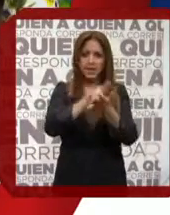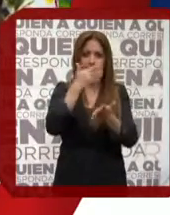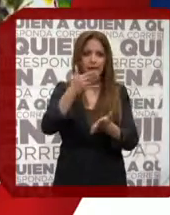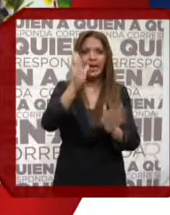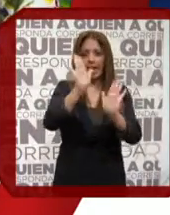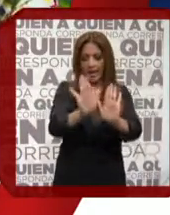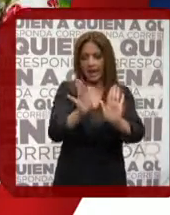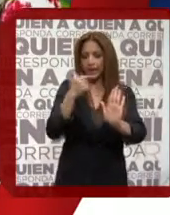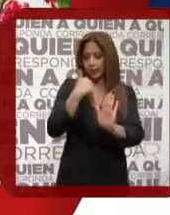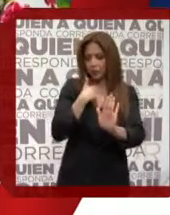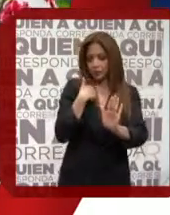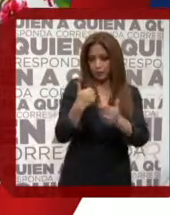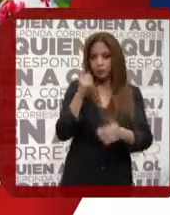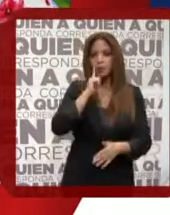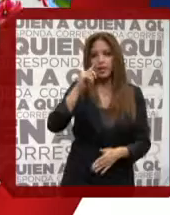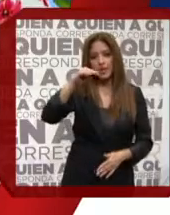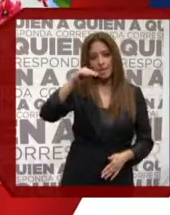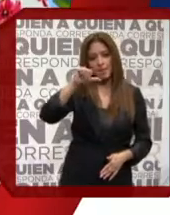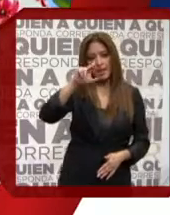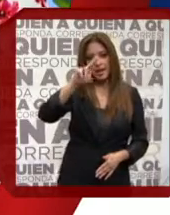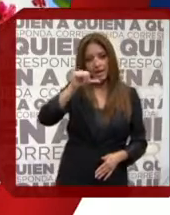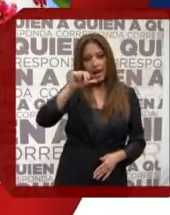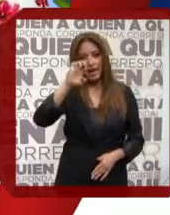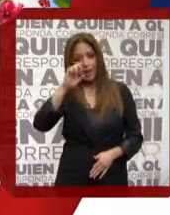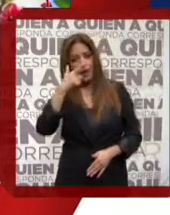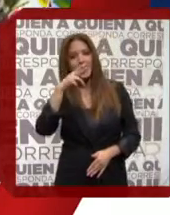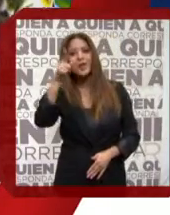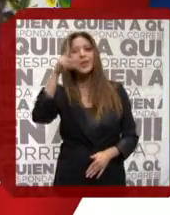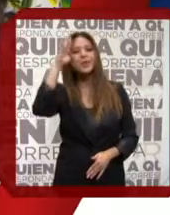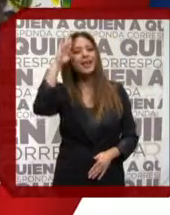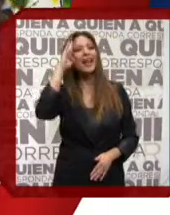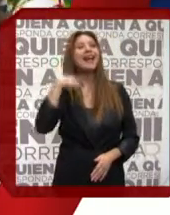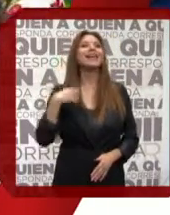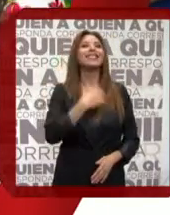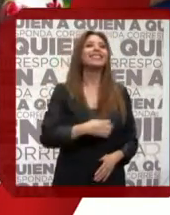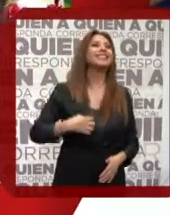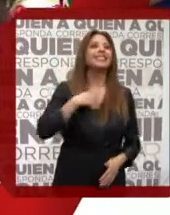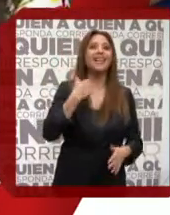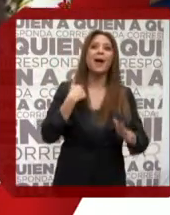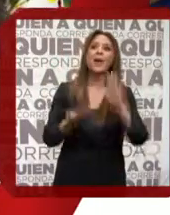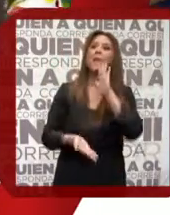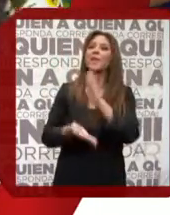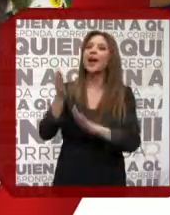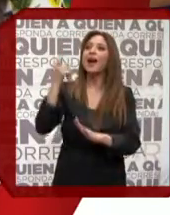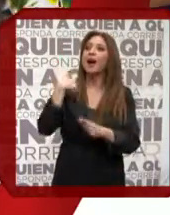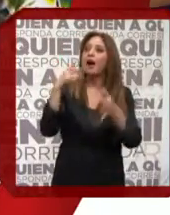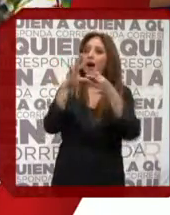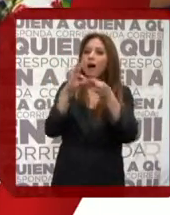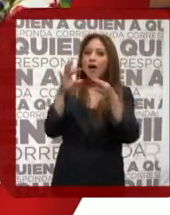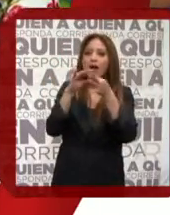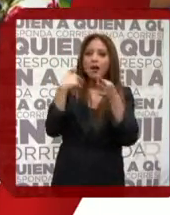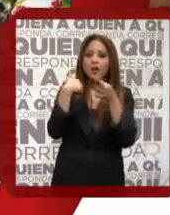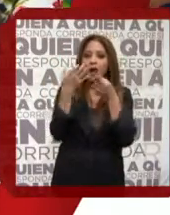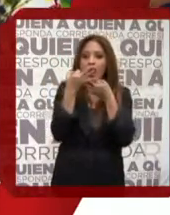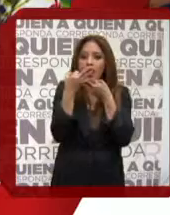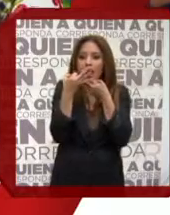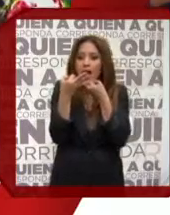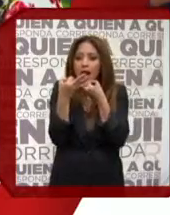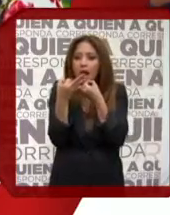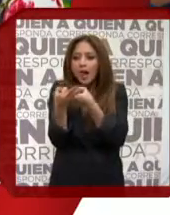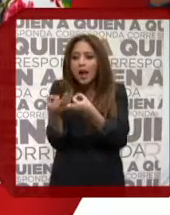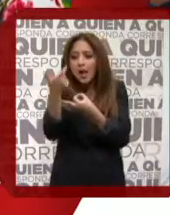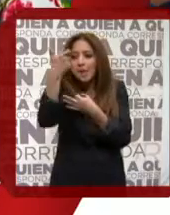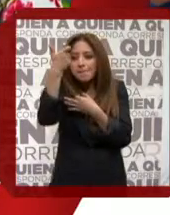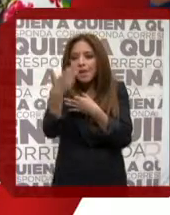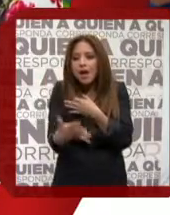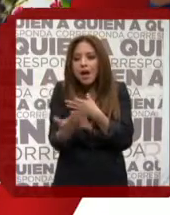puedo entender, señora María Eugenia, que tú estabas contentísima porque te endulzaron ahora sí que la vista con todos los precios, con